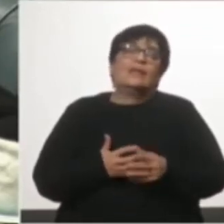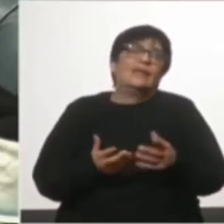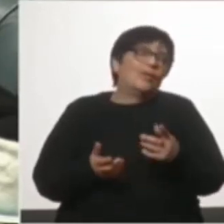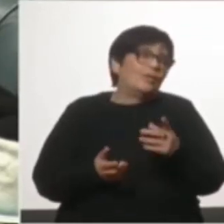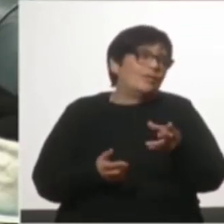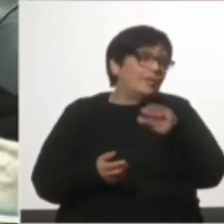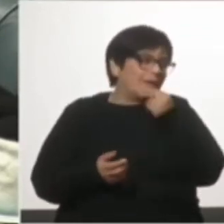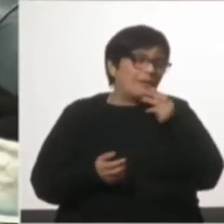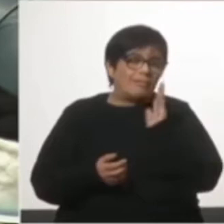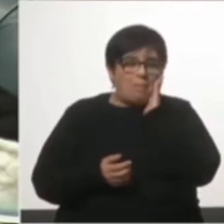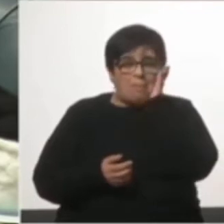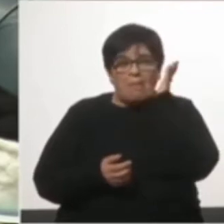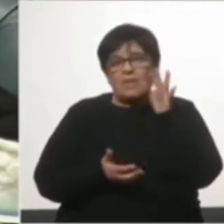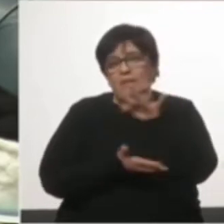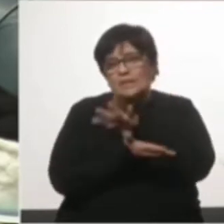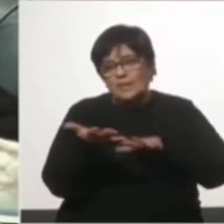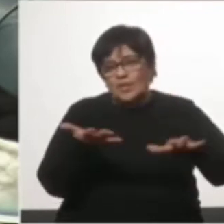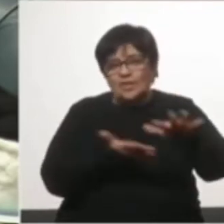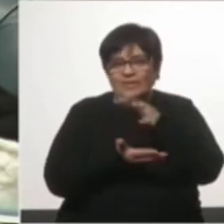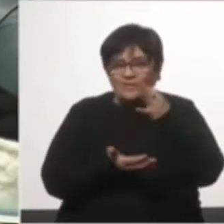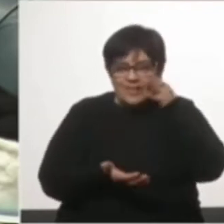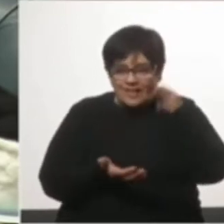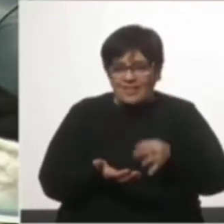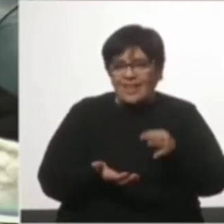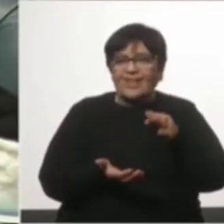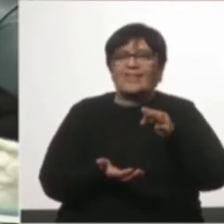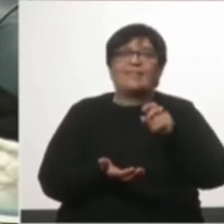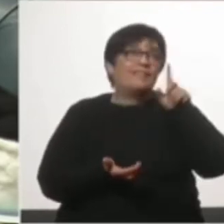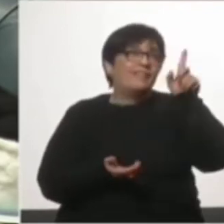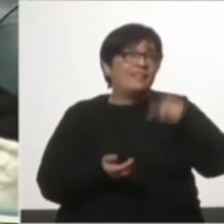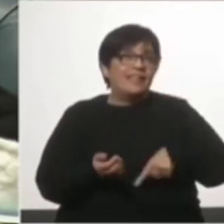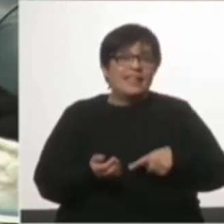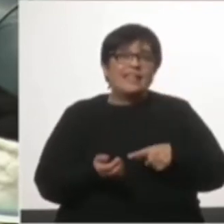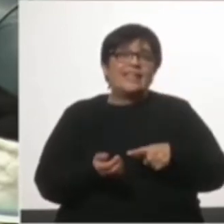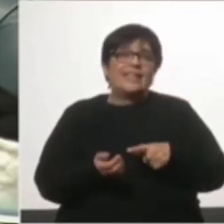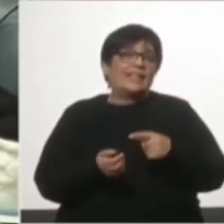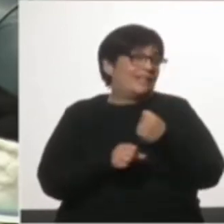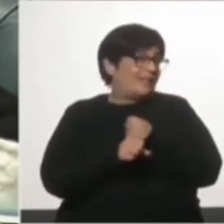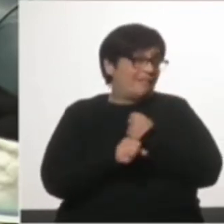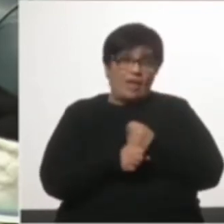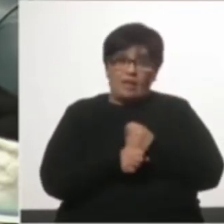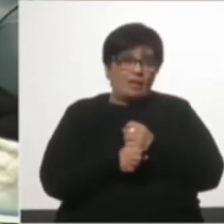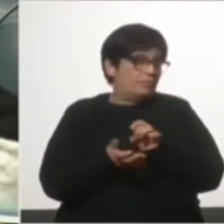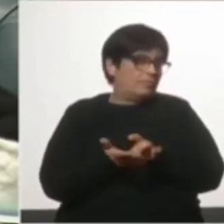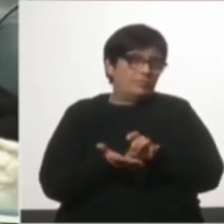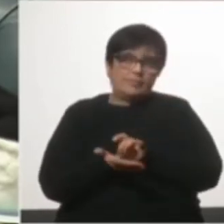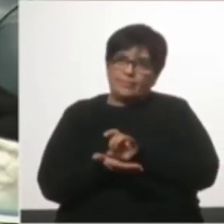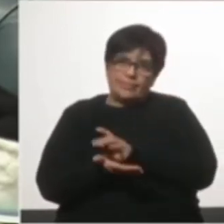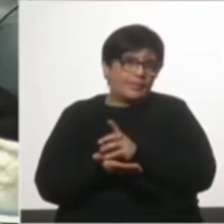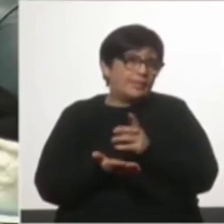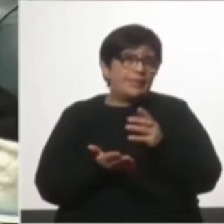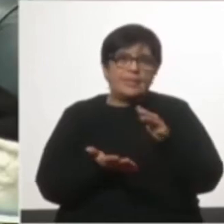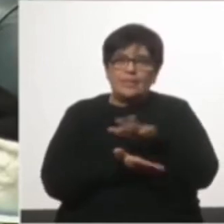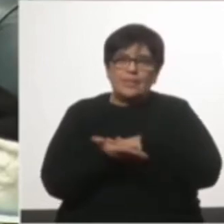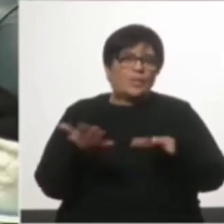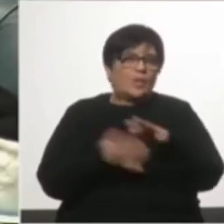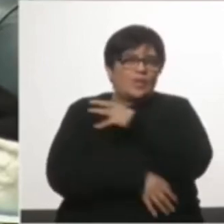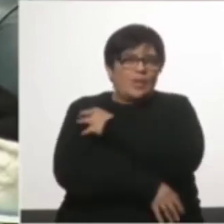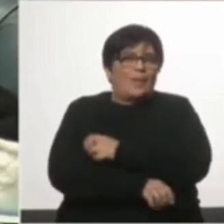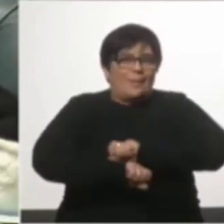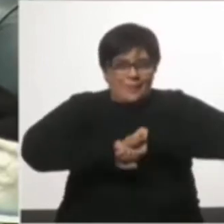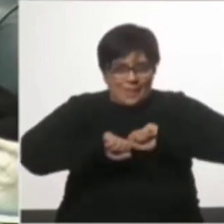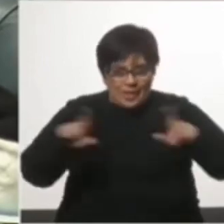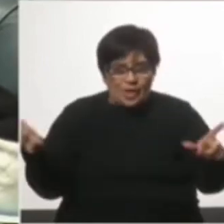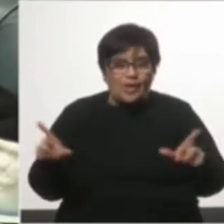Adormecía otra realidad vinculada a la pérdida de fuentes de trabajo, al aumento de las situaciones de pobreza,